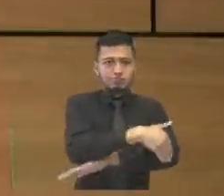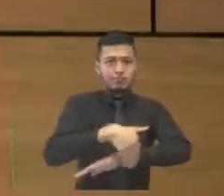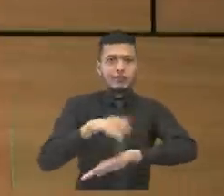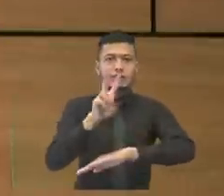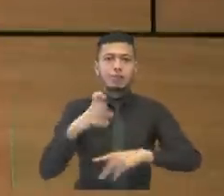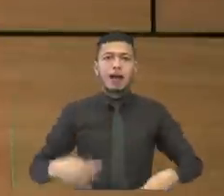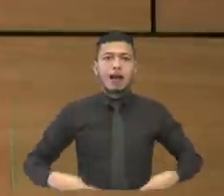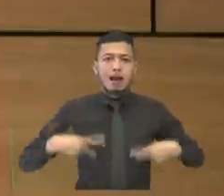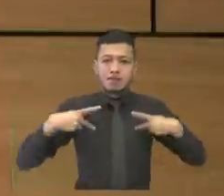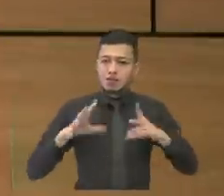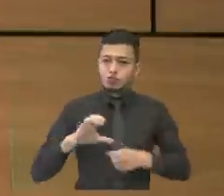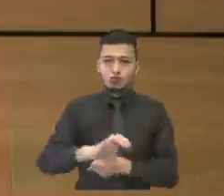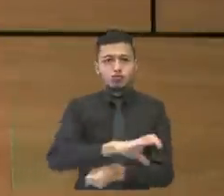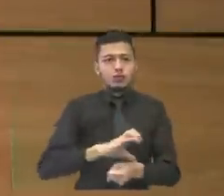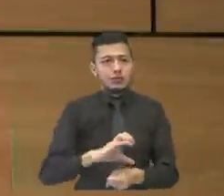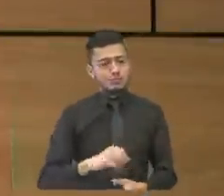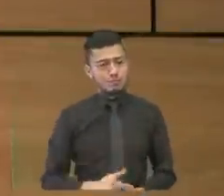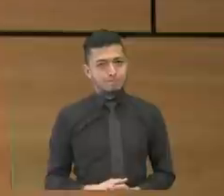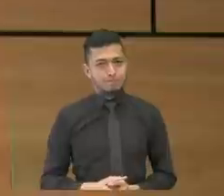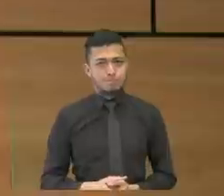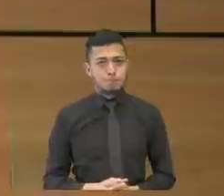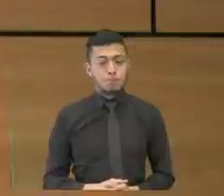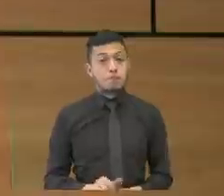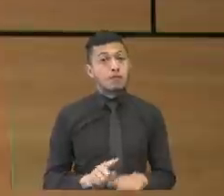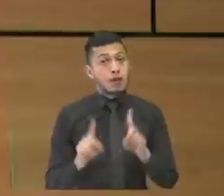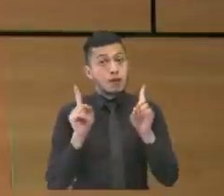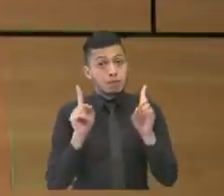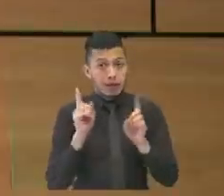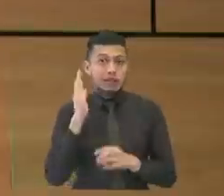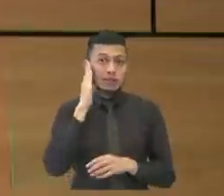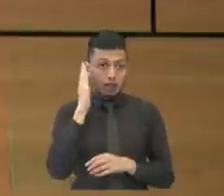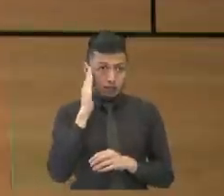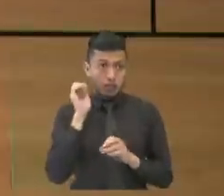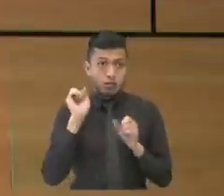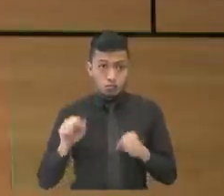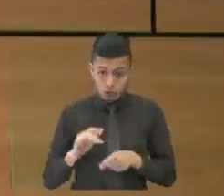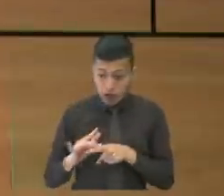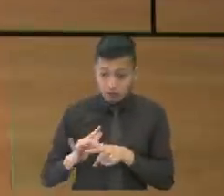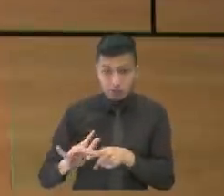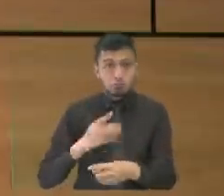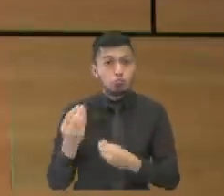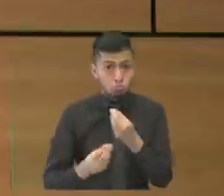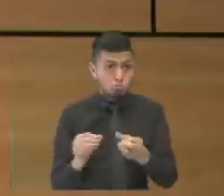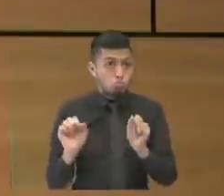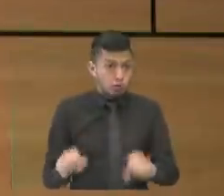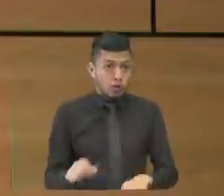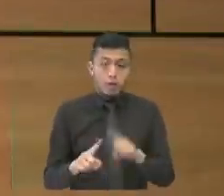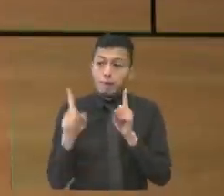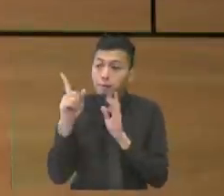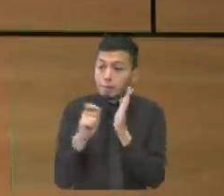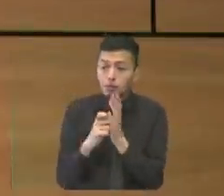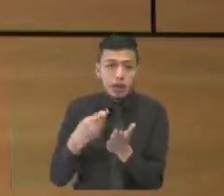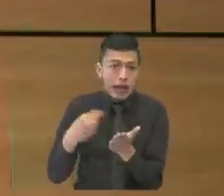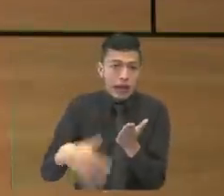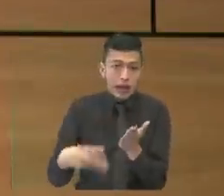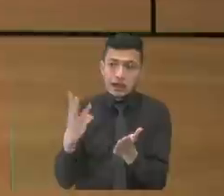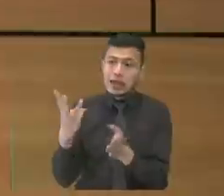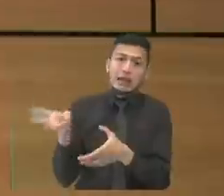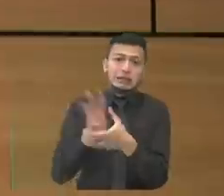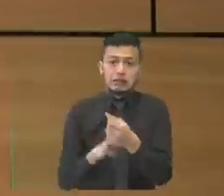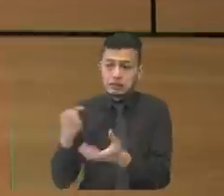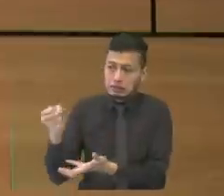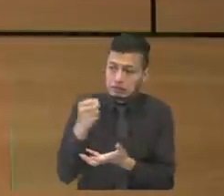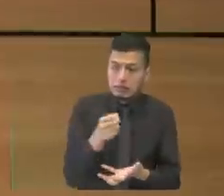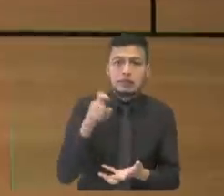urbana. Sin embargo, hay que reconocer, entonces, en términos de implementación, se puede hacer. Lo que pasa es que cuesta 3 veces más. Entonces, tendríamos que ponernos de acuerdo de